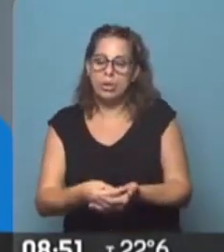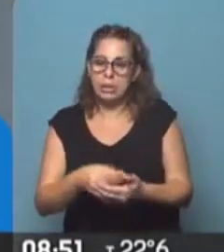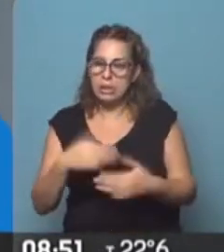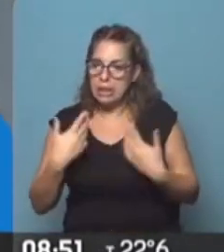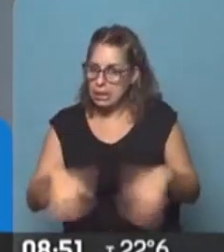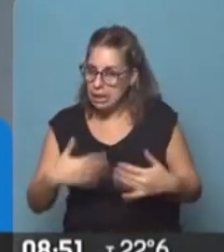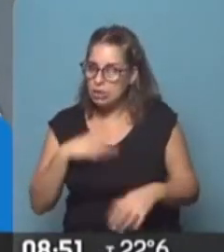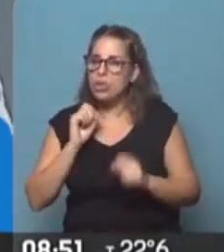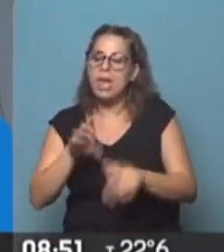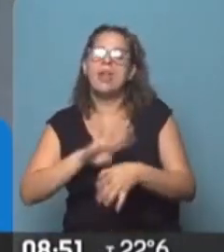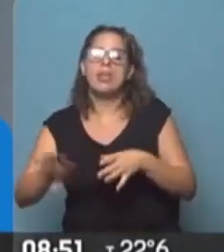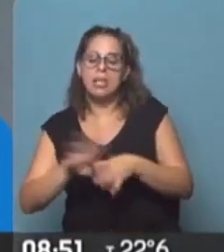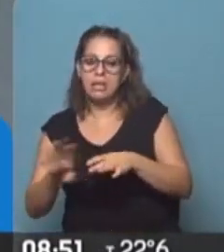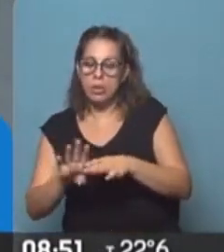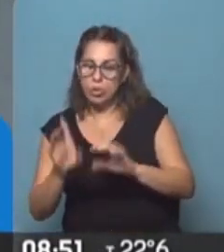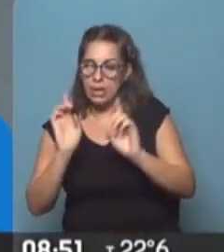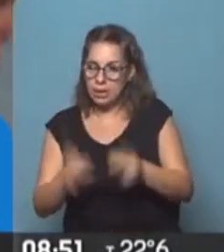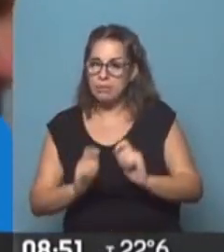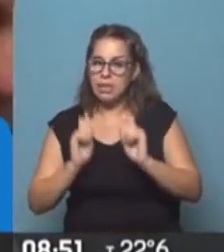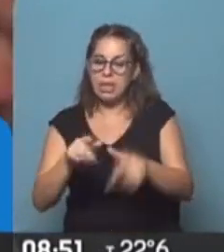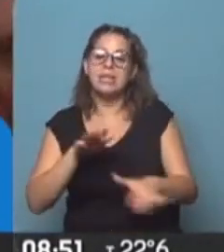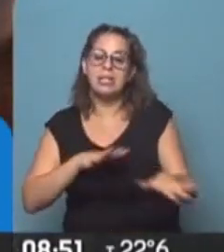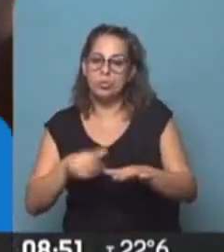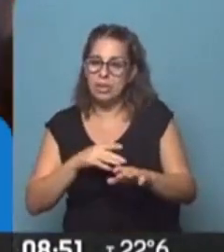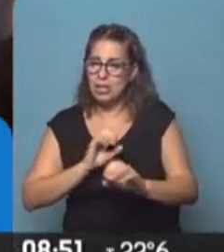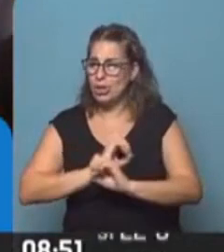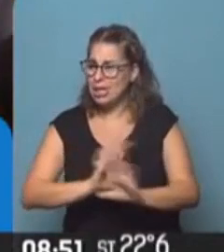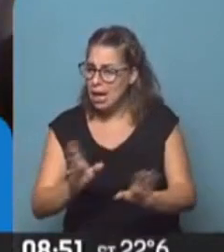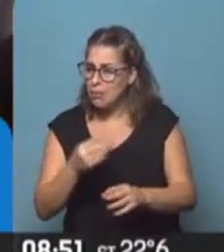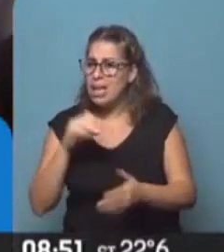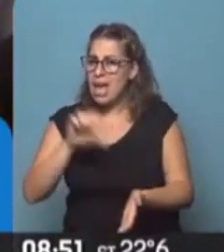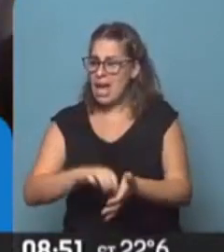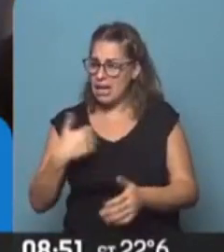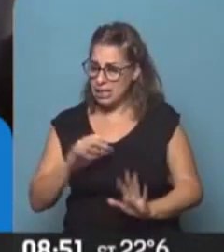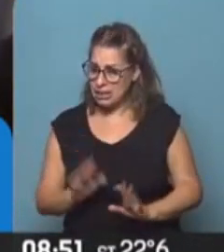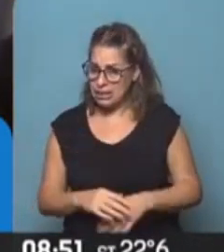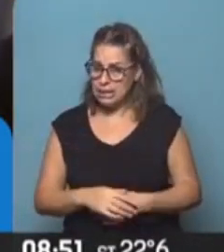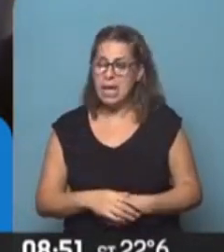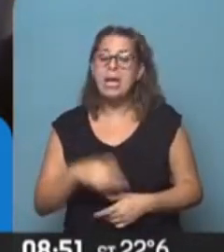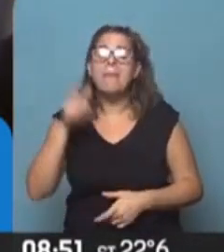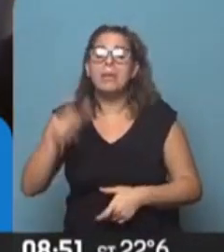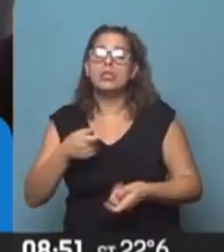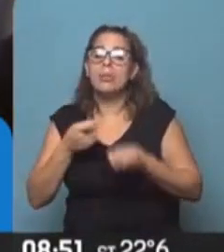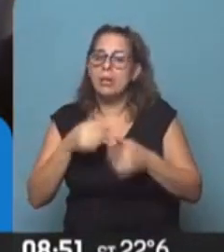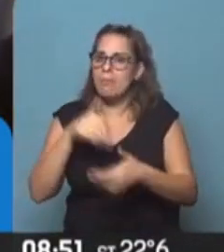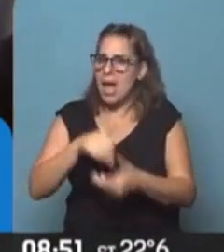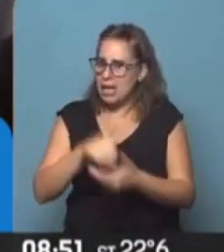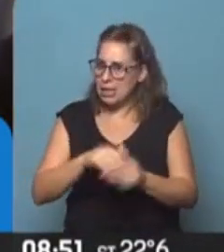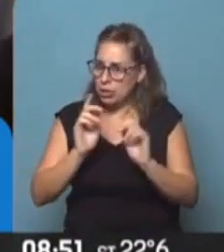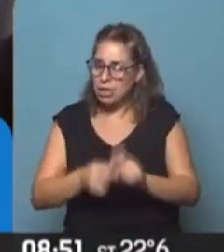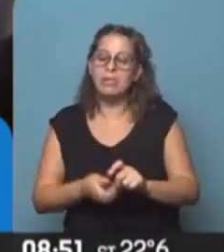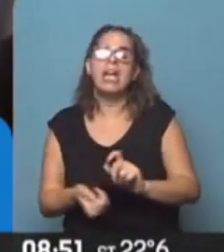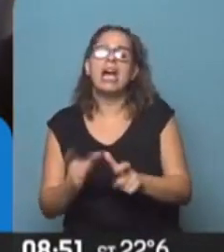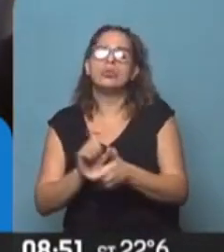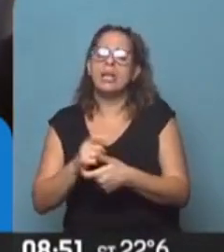sigue endeudando y llevándonos a una situación cada vez más gravosa para el país. Entonces, a los especuladores y banqueros sí actualización por